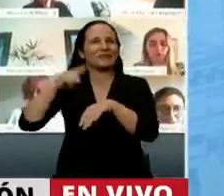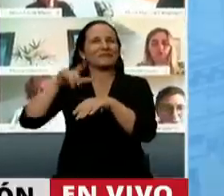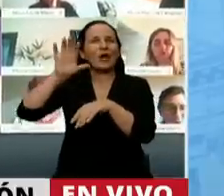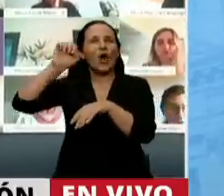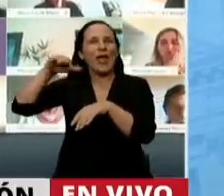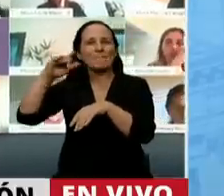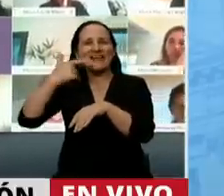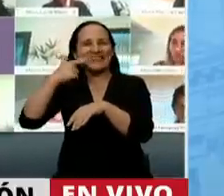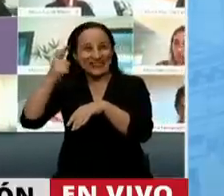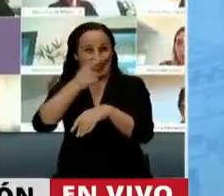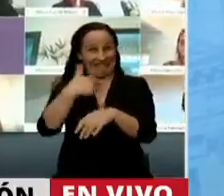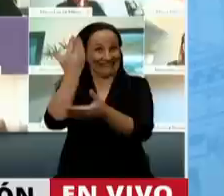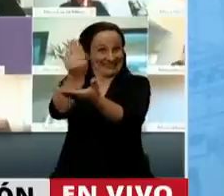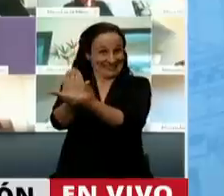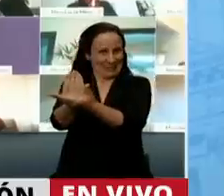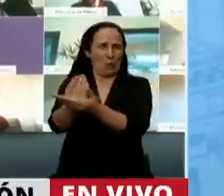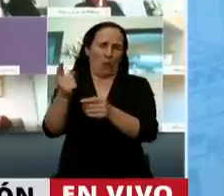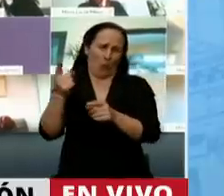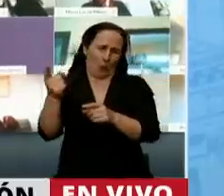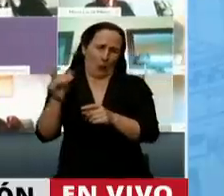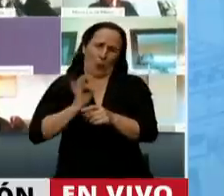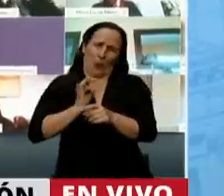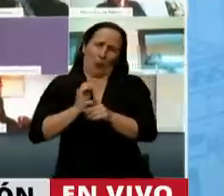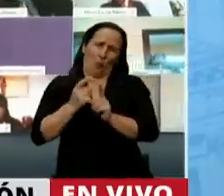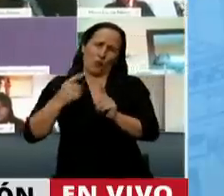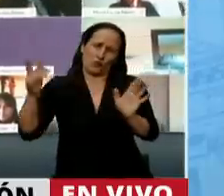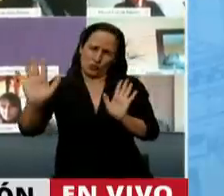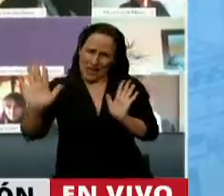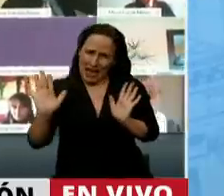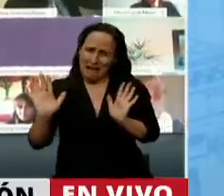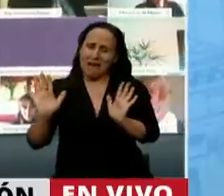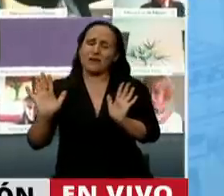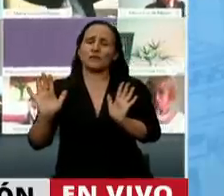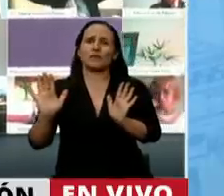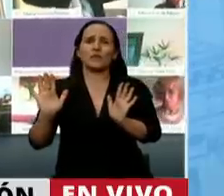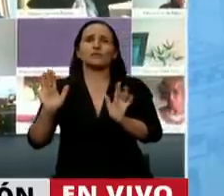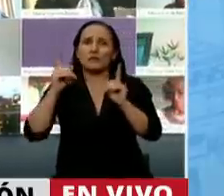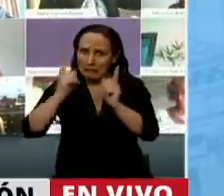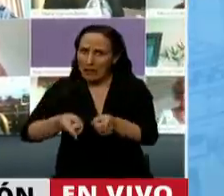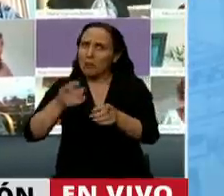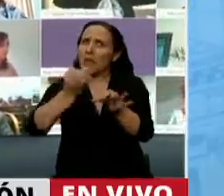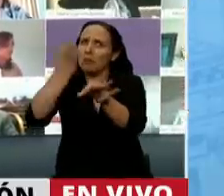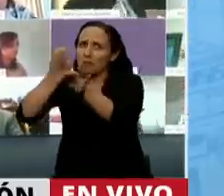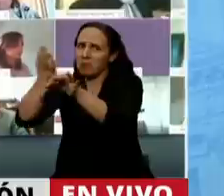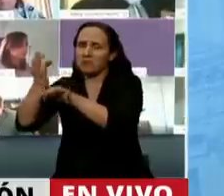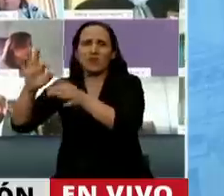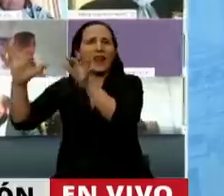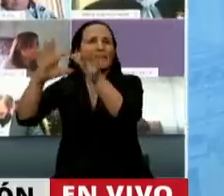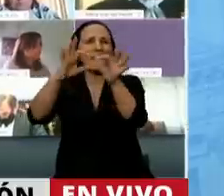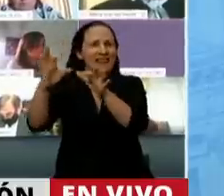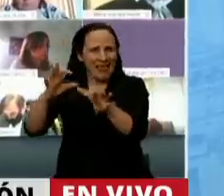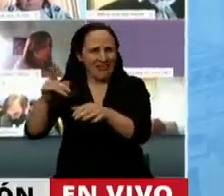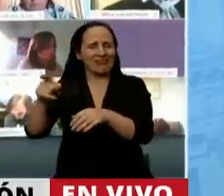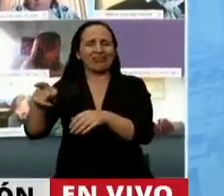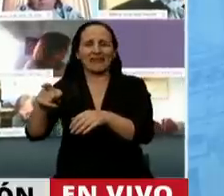OMS mucho tiempo, una larga trayectoria, y después hay investigadores independientes, hay